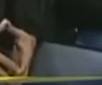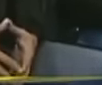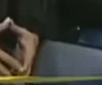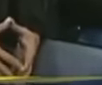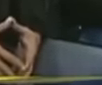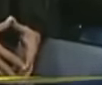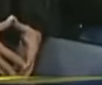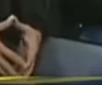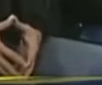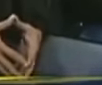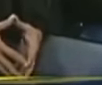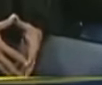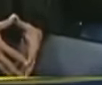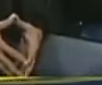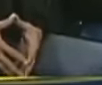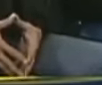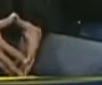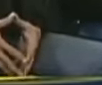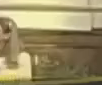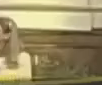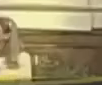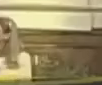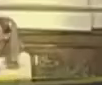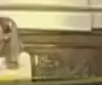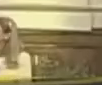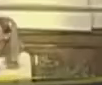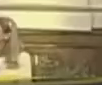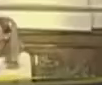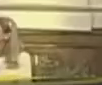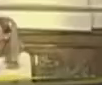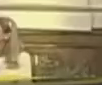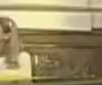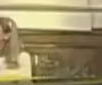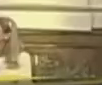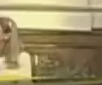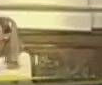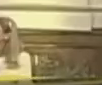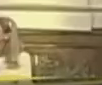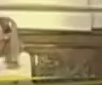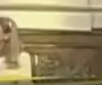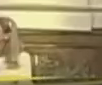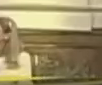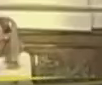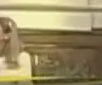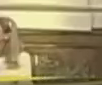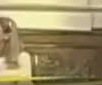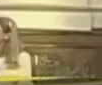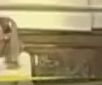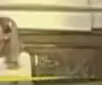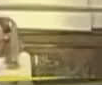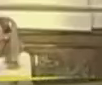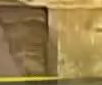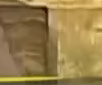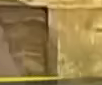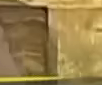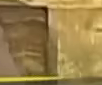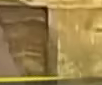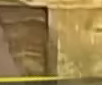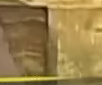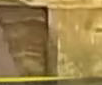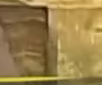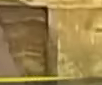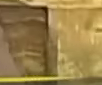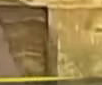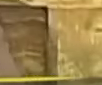Y le dije al doctor Jorge Rodríguez, vamos a invitarlo, llámalos